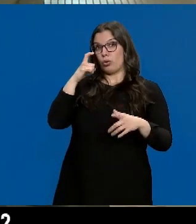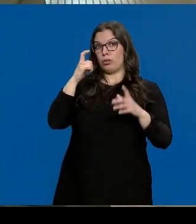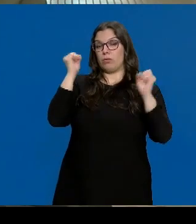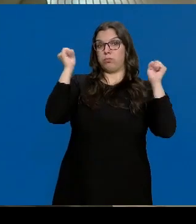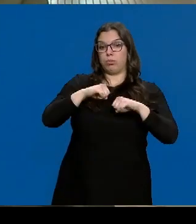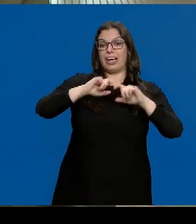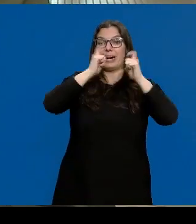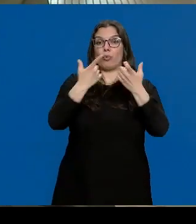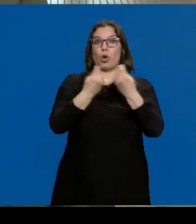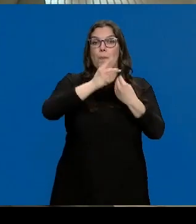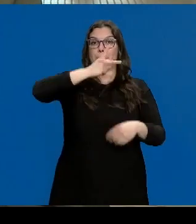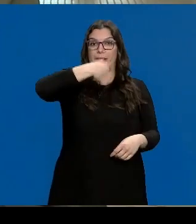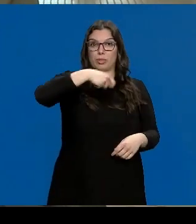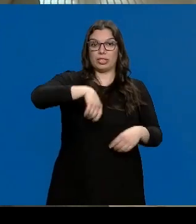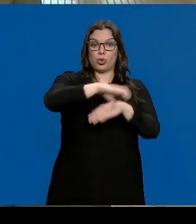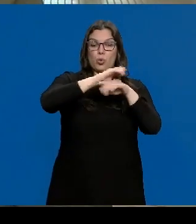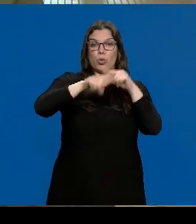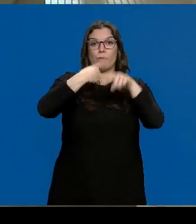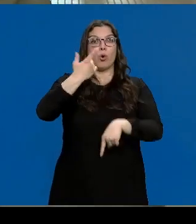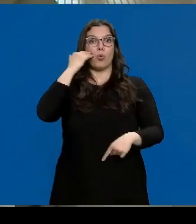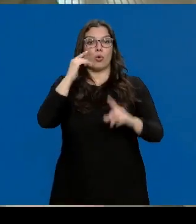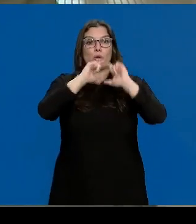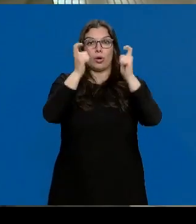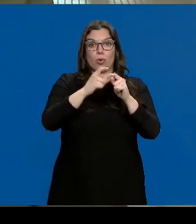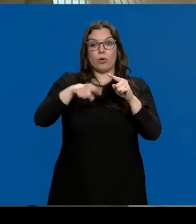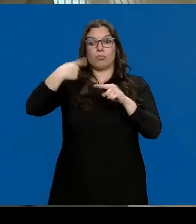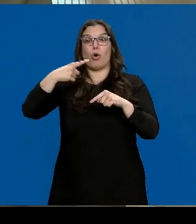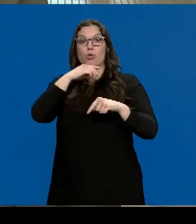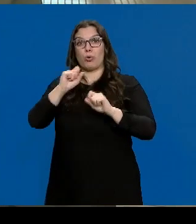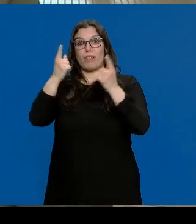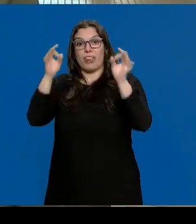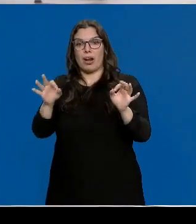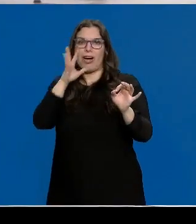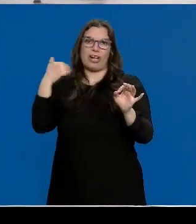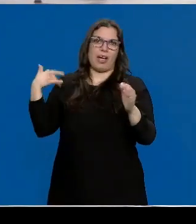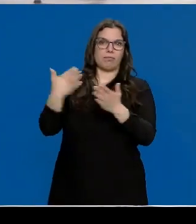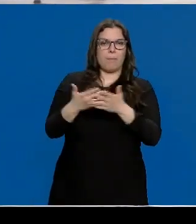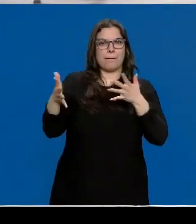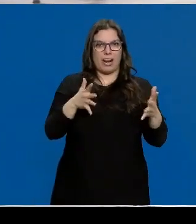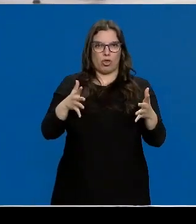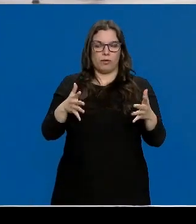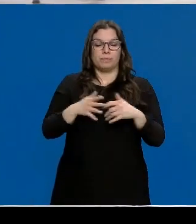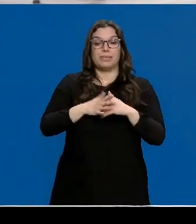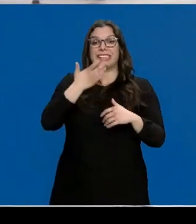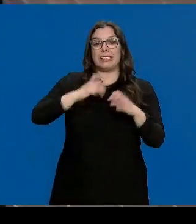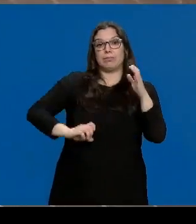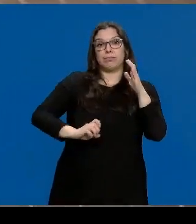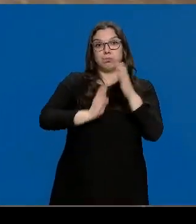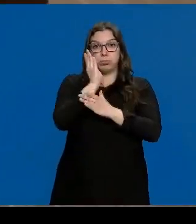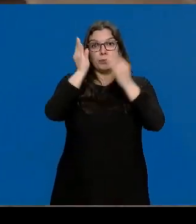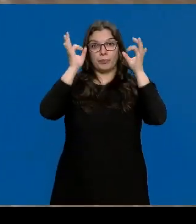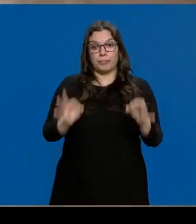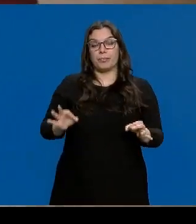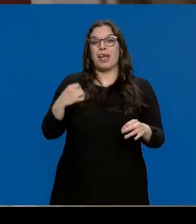con el vicepresidente y el consejero fue en julio, iba a ser para octubre y estamos en marzo. De salir adelante este abono,